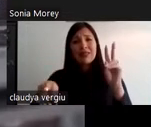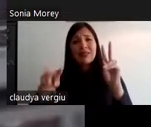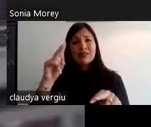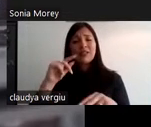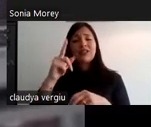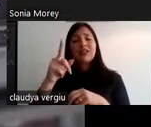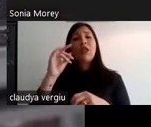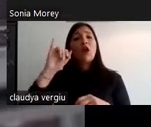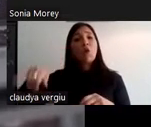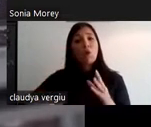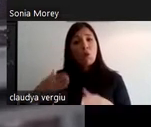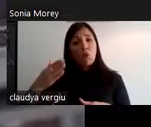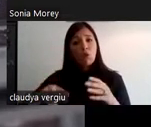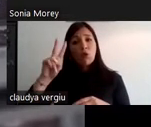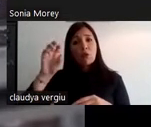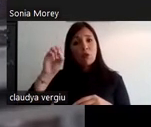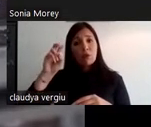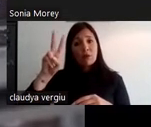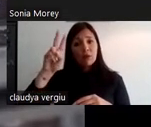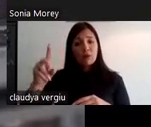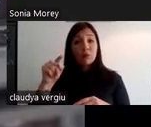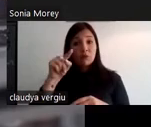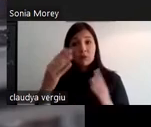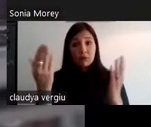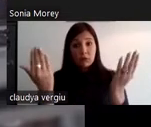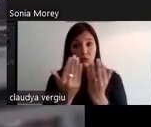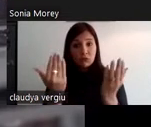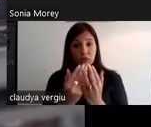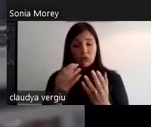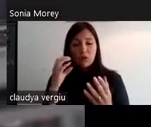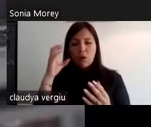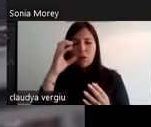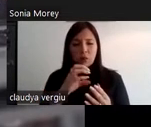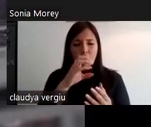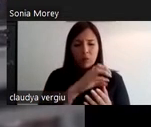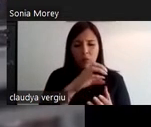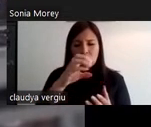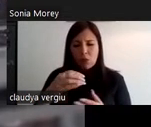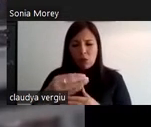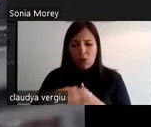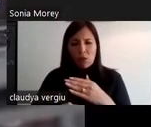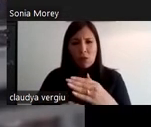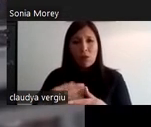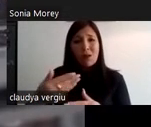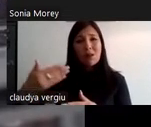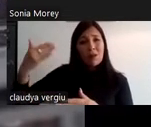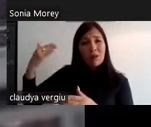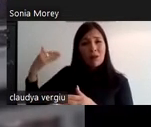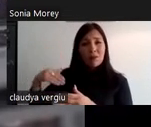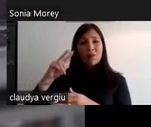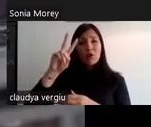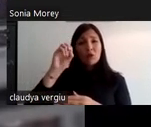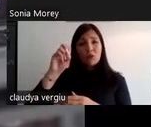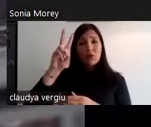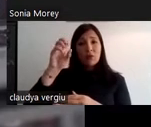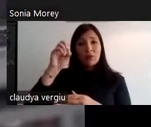cabe mencionar que este estudio es un estudio que lo estamos realizando cada continuamente desde el año 2020 en donde